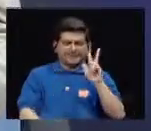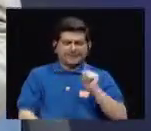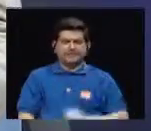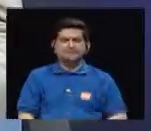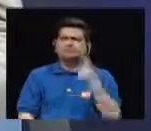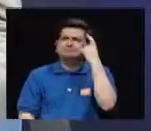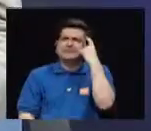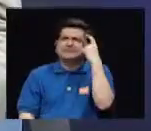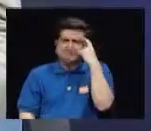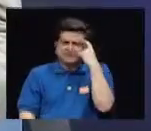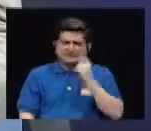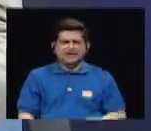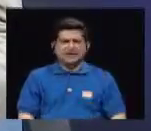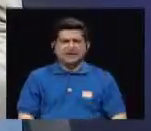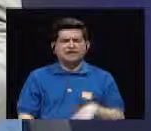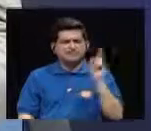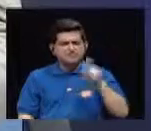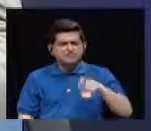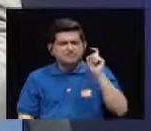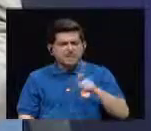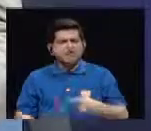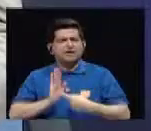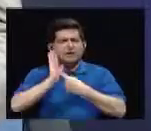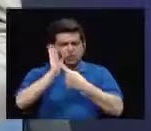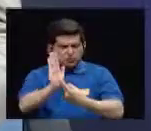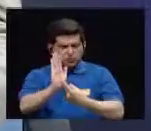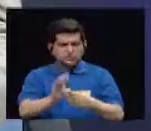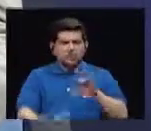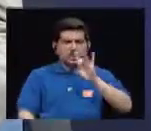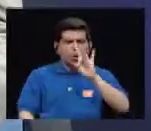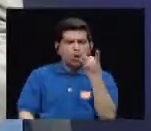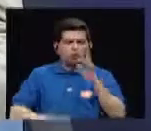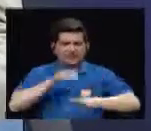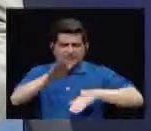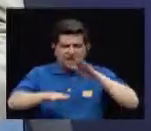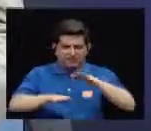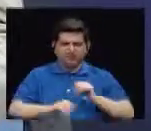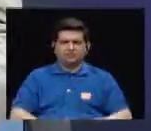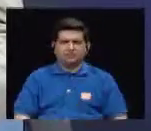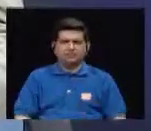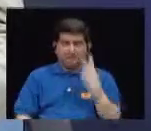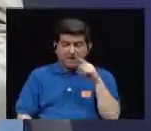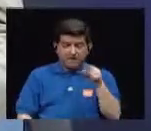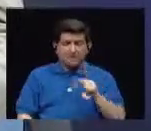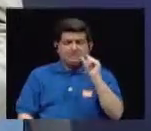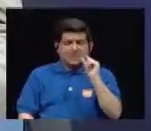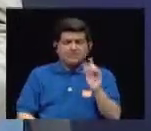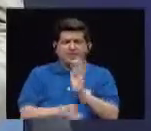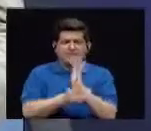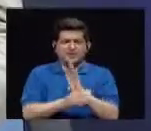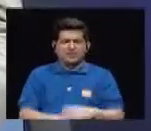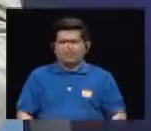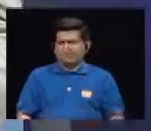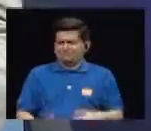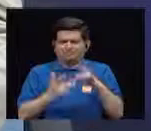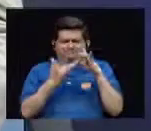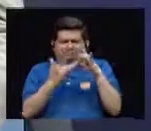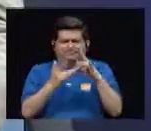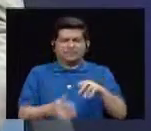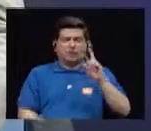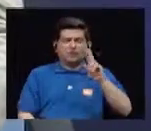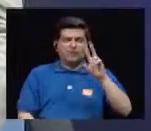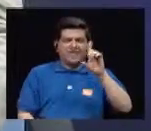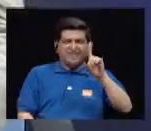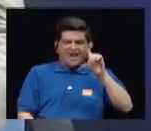2003, pensamos que había que presentar el octavo paso. Vamos a ver este corto muy particular